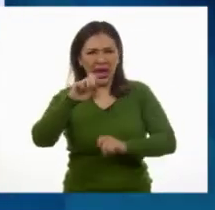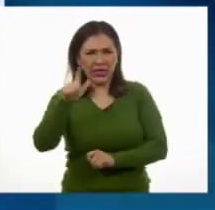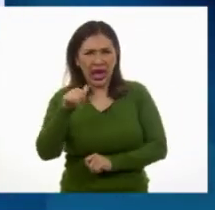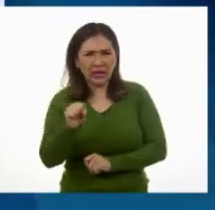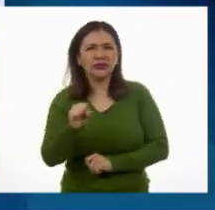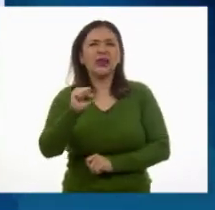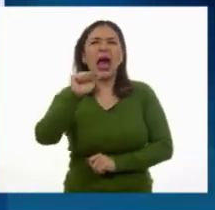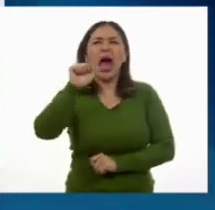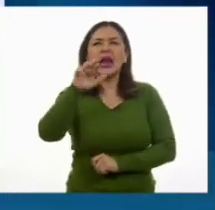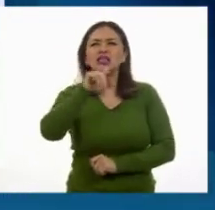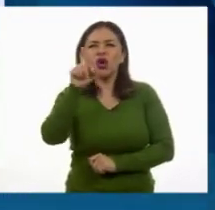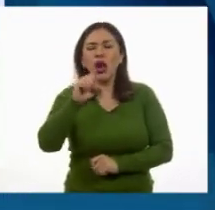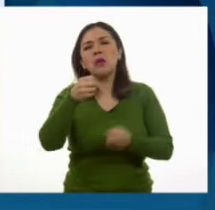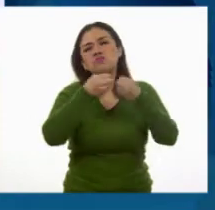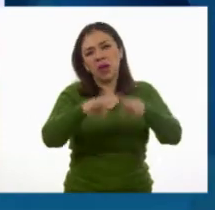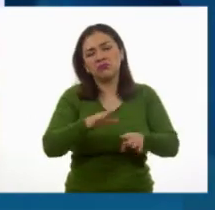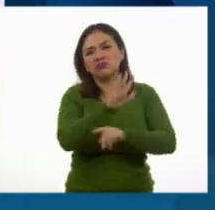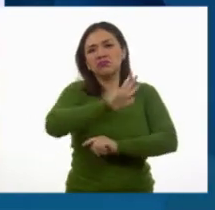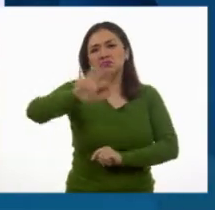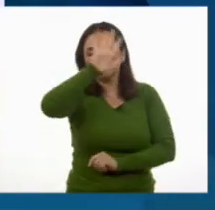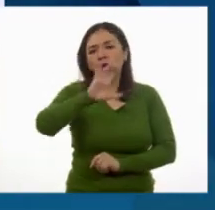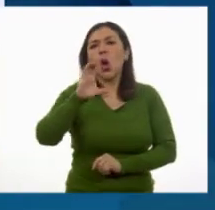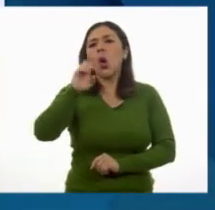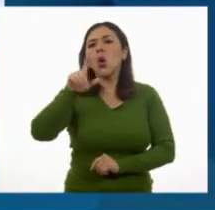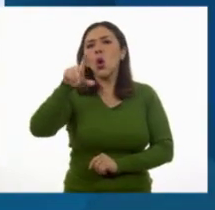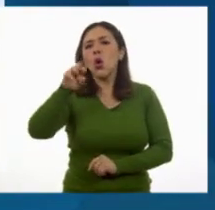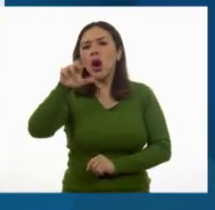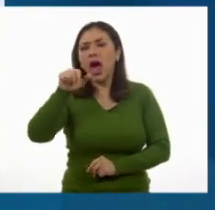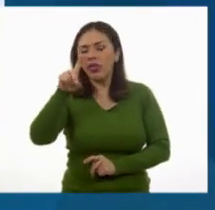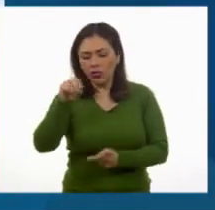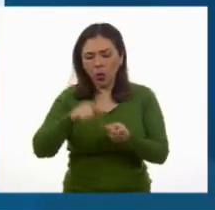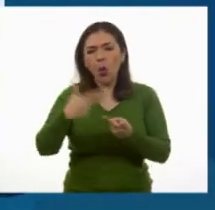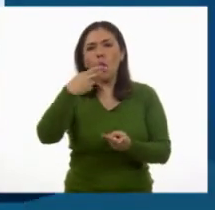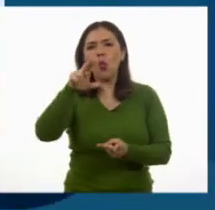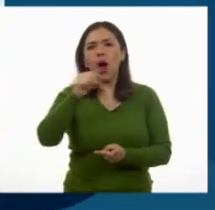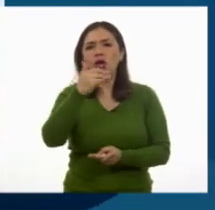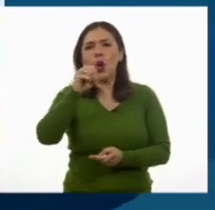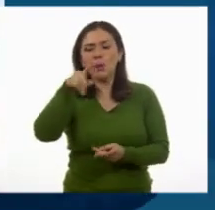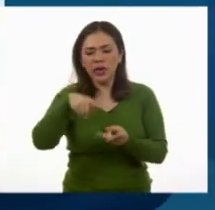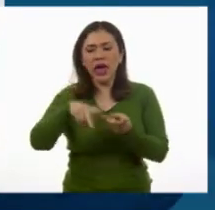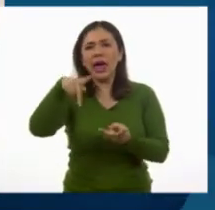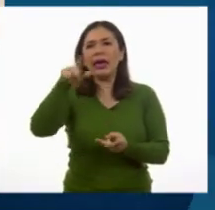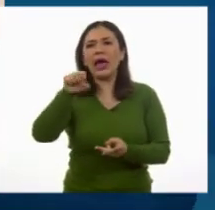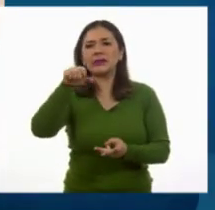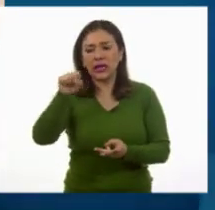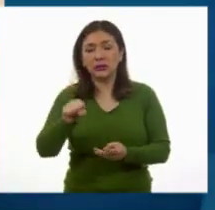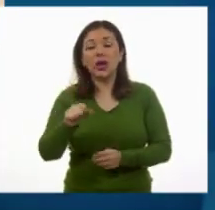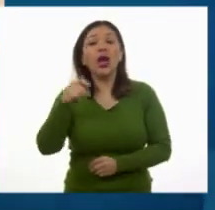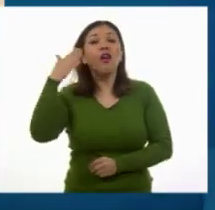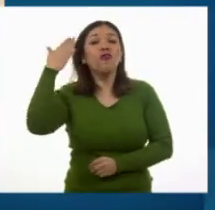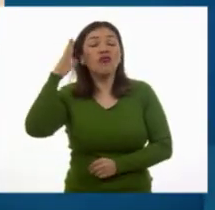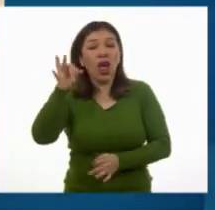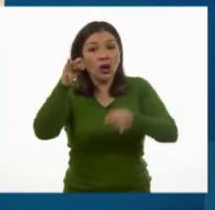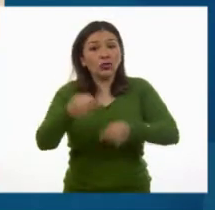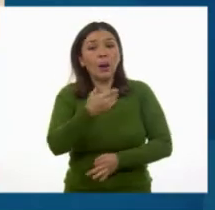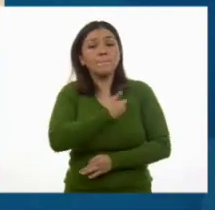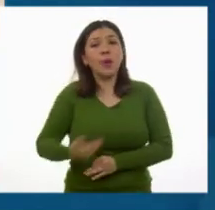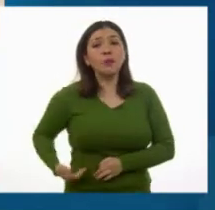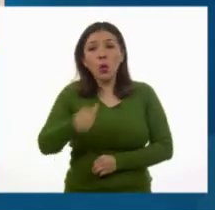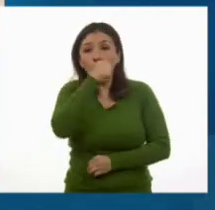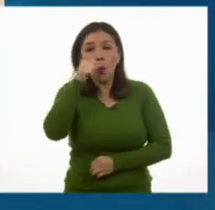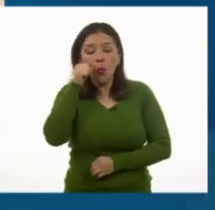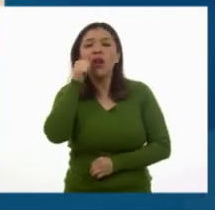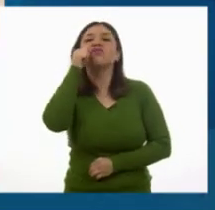Arizona, Colorado, Wyoming, Kansas y Oklahoma. Fue el presidente Benito Juárez el primero en